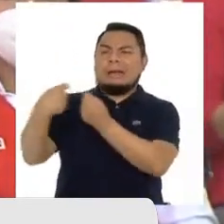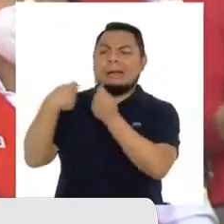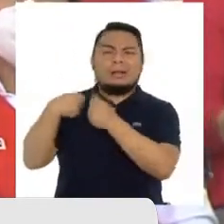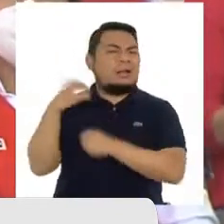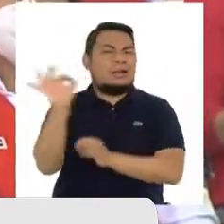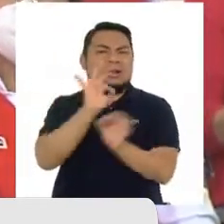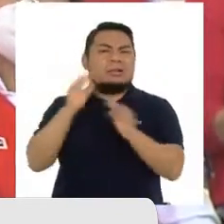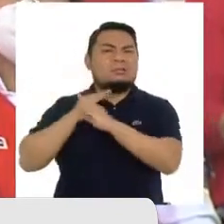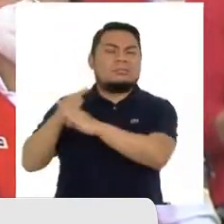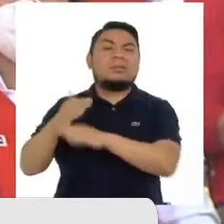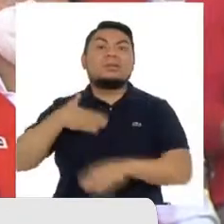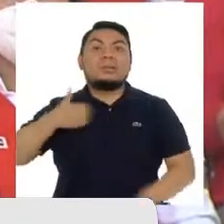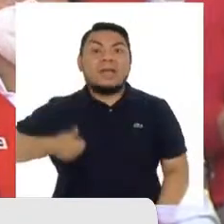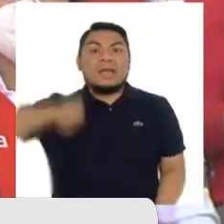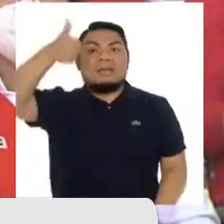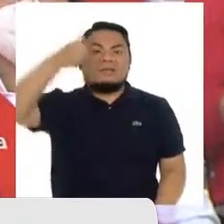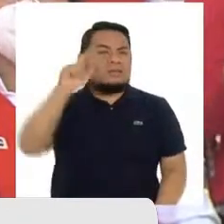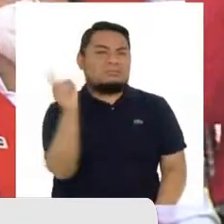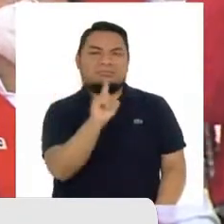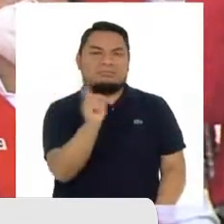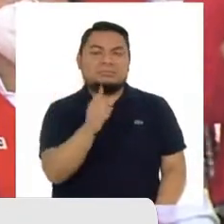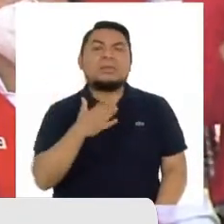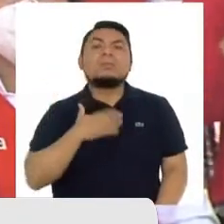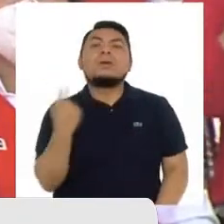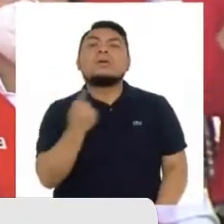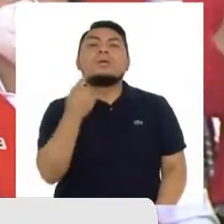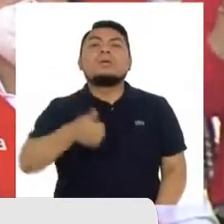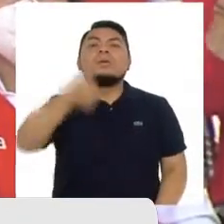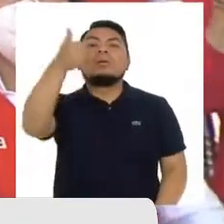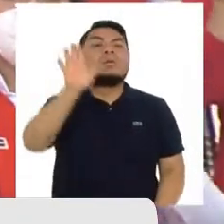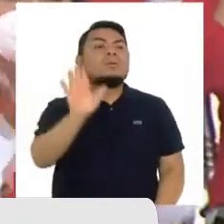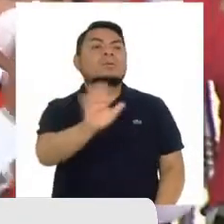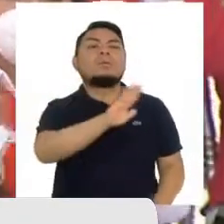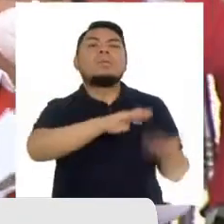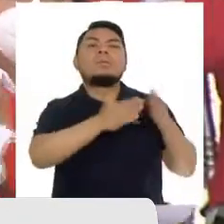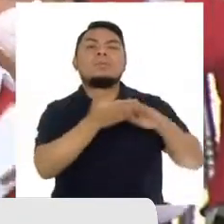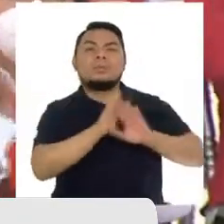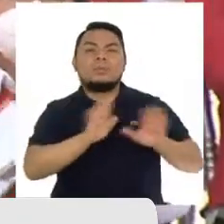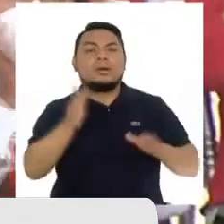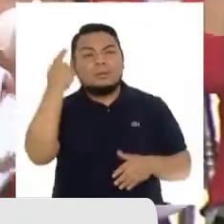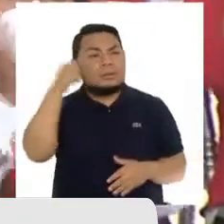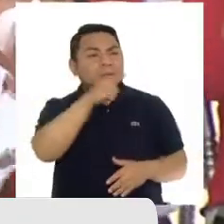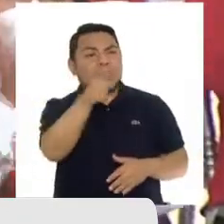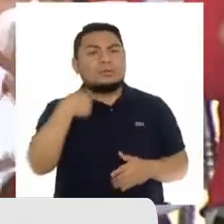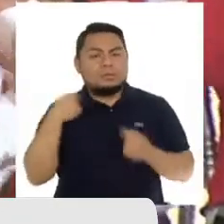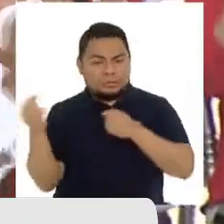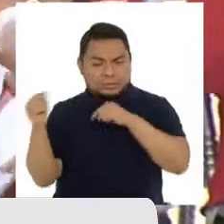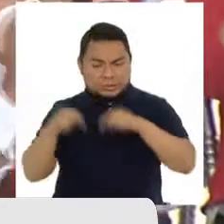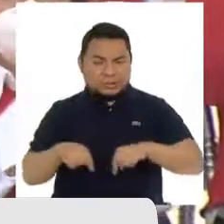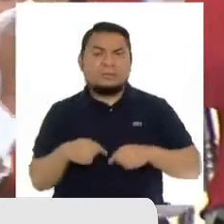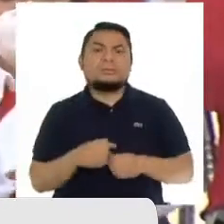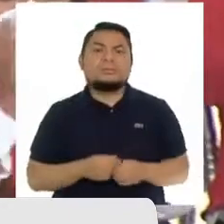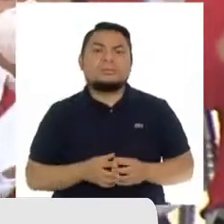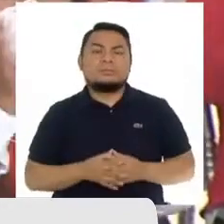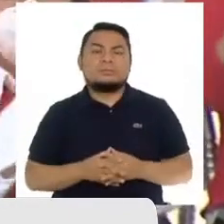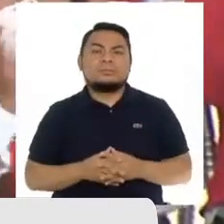no tengo jefes mi único jefe es el pueblo por ustedes estoy acá